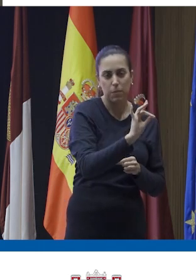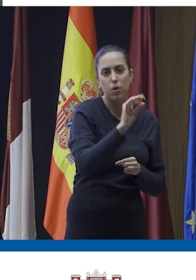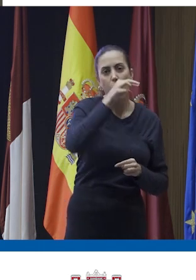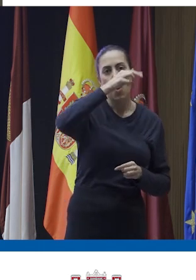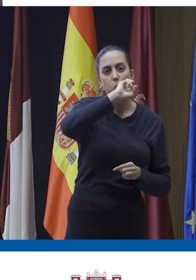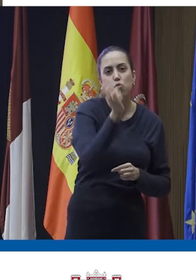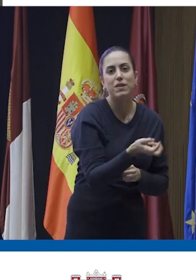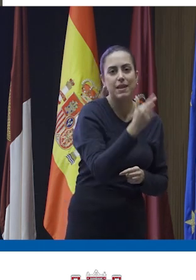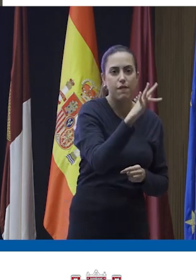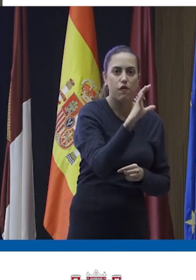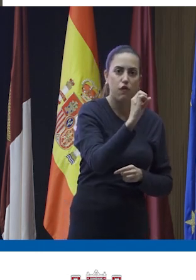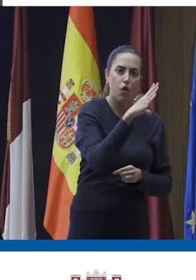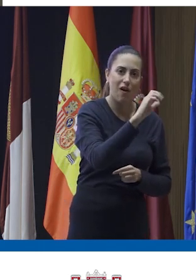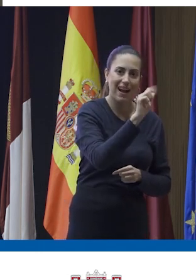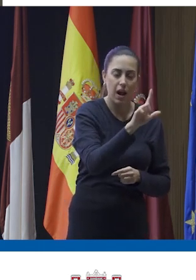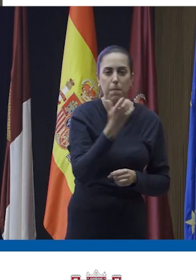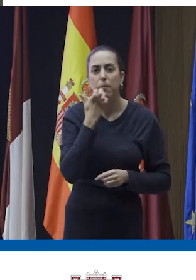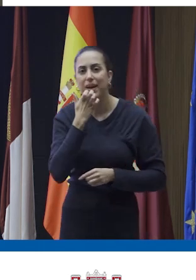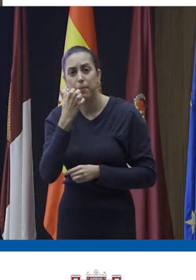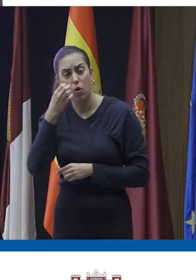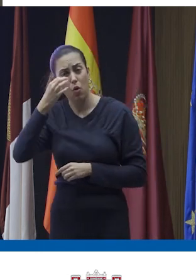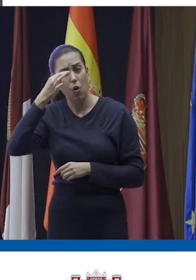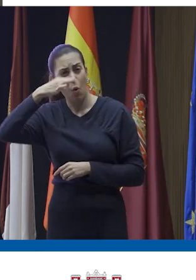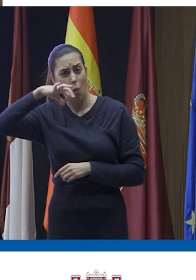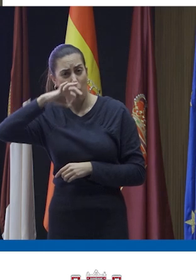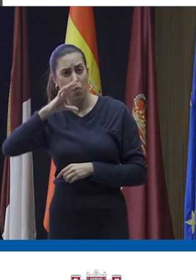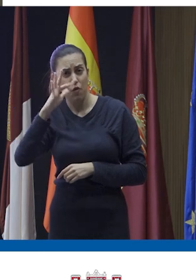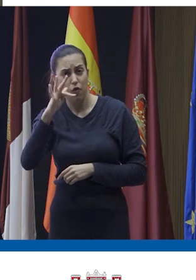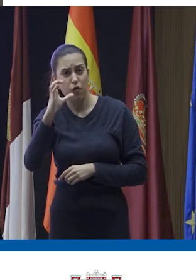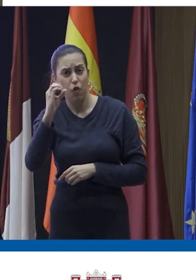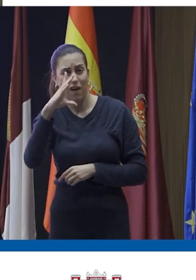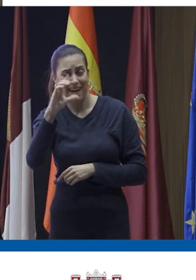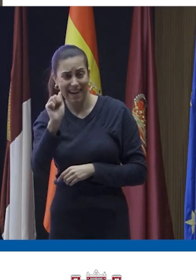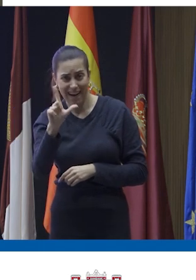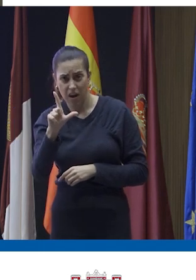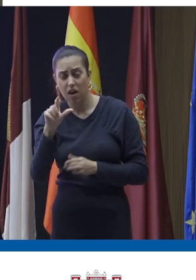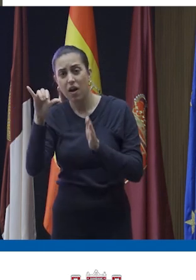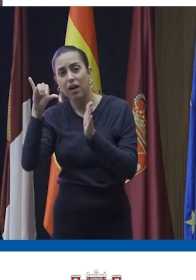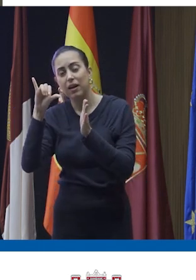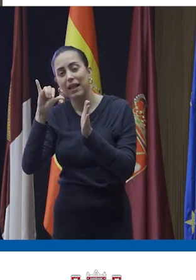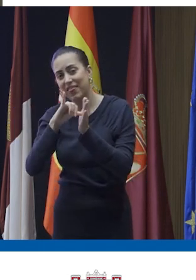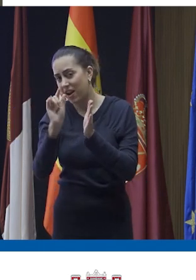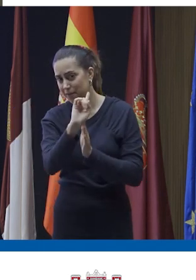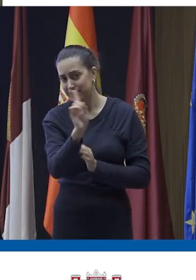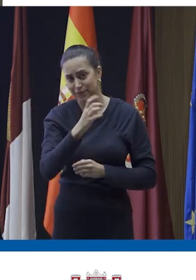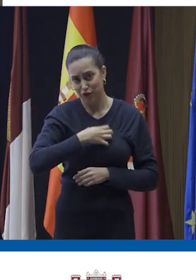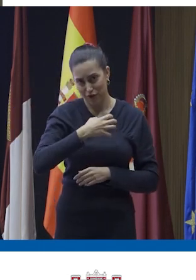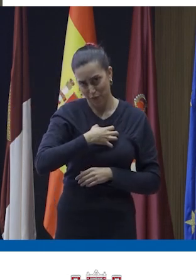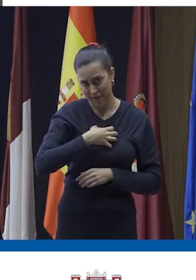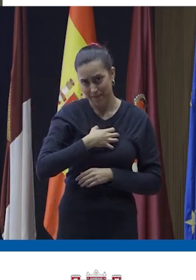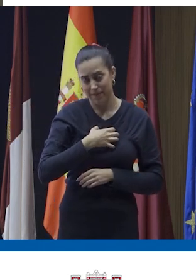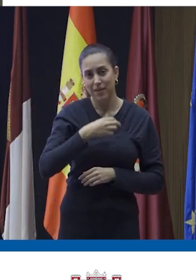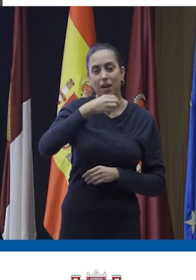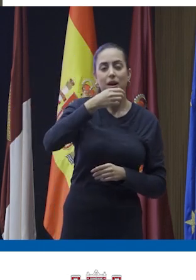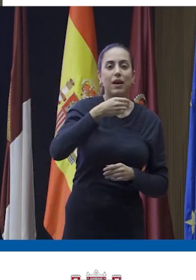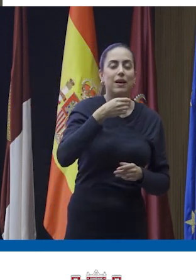de cerca. Necesitaríamos una gafa adicional. Permitirían visión intermedia, ¿vale? Gafas trifocales, o sea, lentes trifocales o multifocales, que es lo